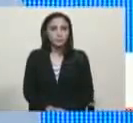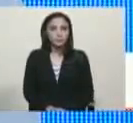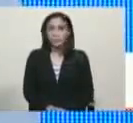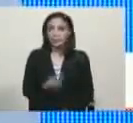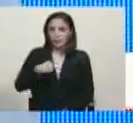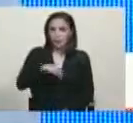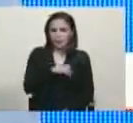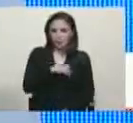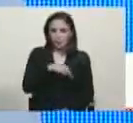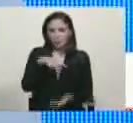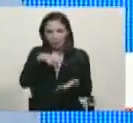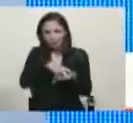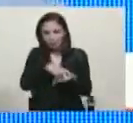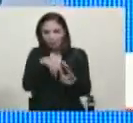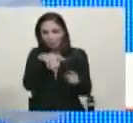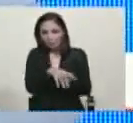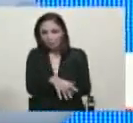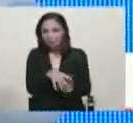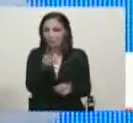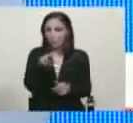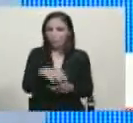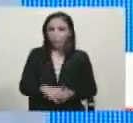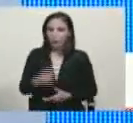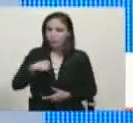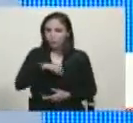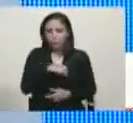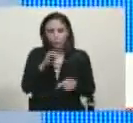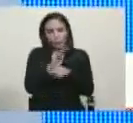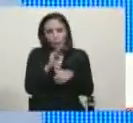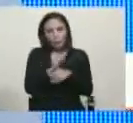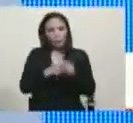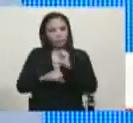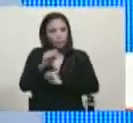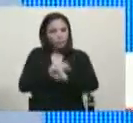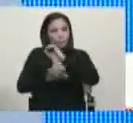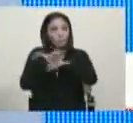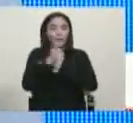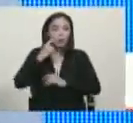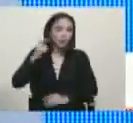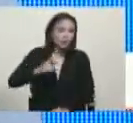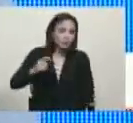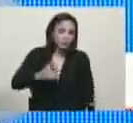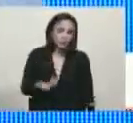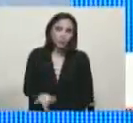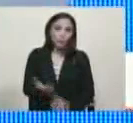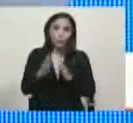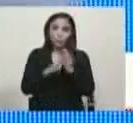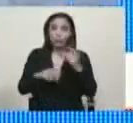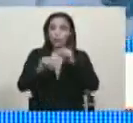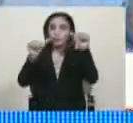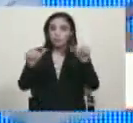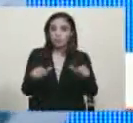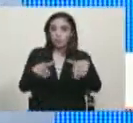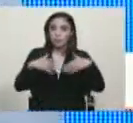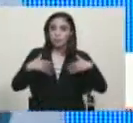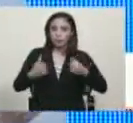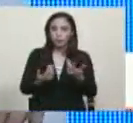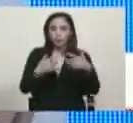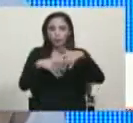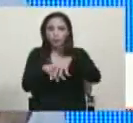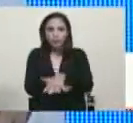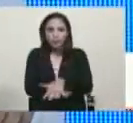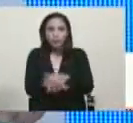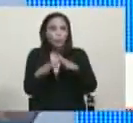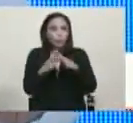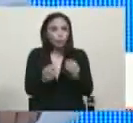nadie. Vamos a cuidar y a mejorar todo lo que sea necesario mejorar el sistema de salud integrado, integral